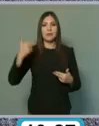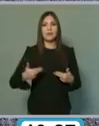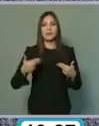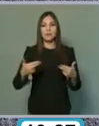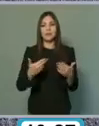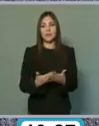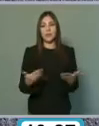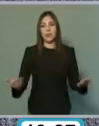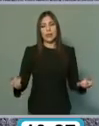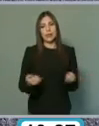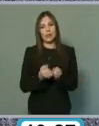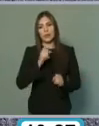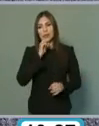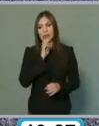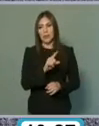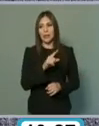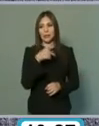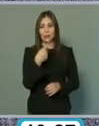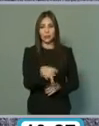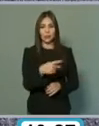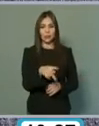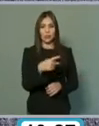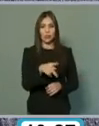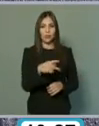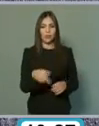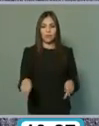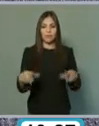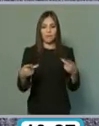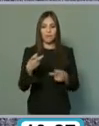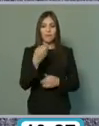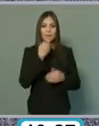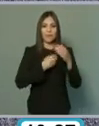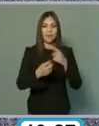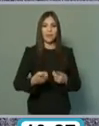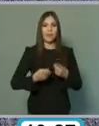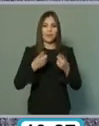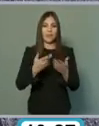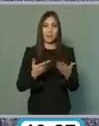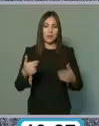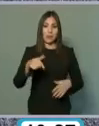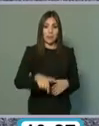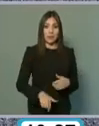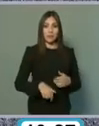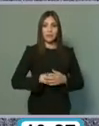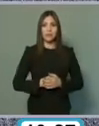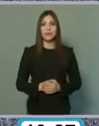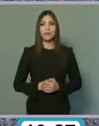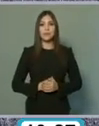día forma parte del producto que ofrecemos aquí. Y